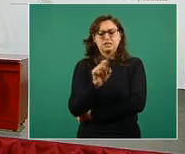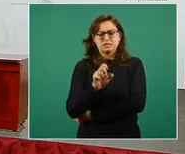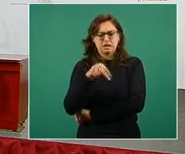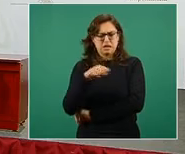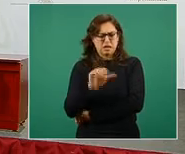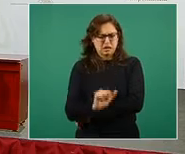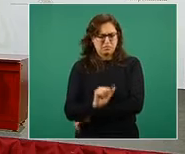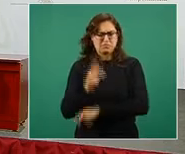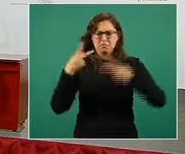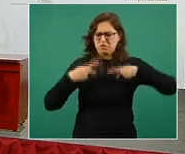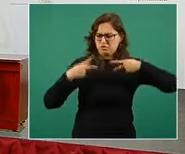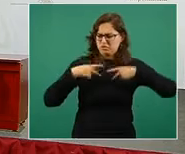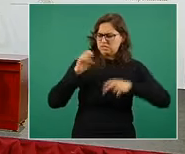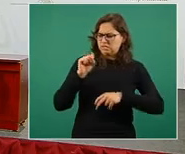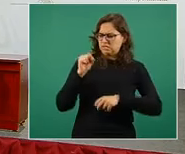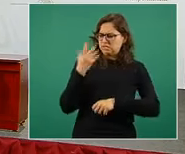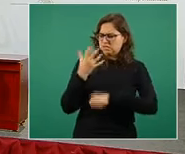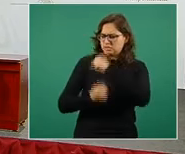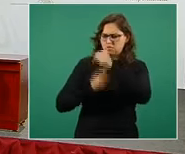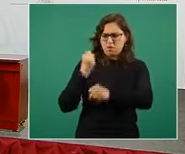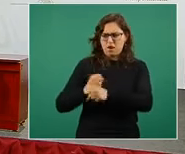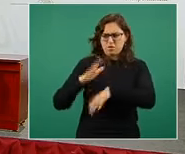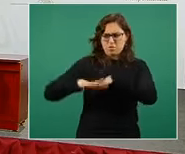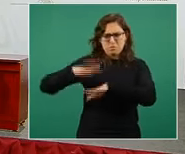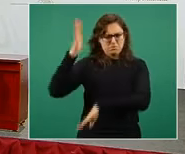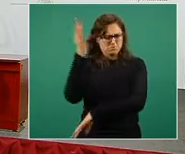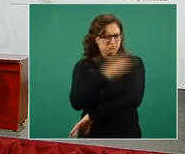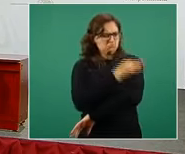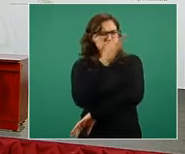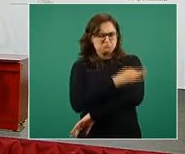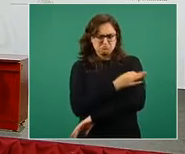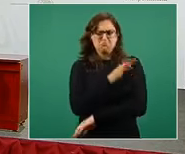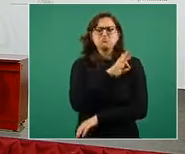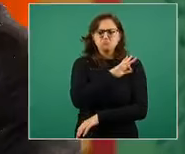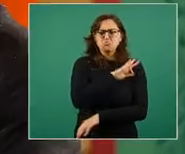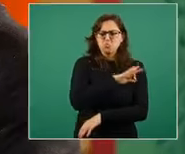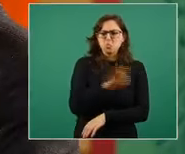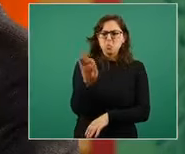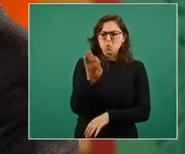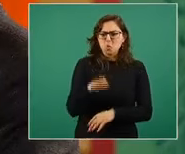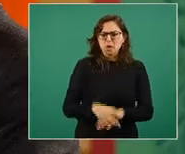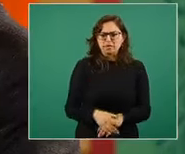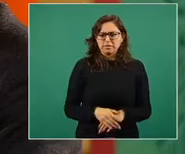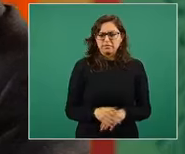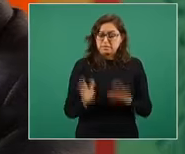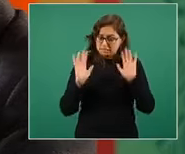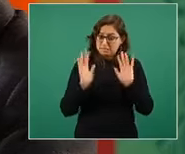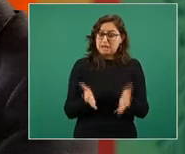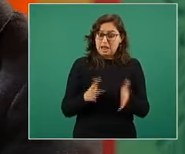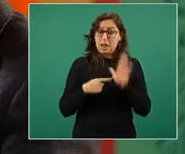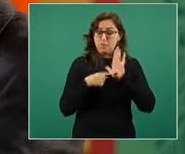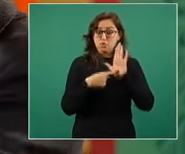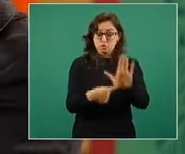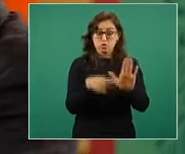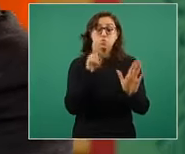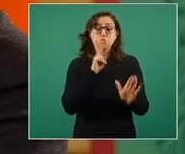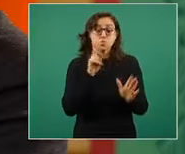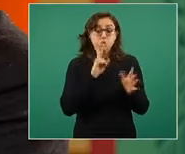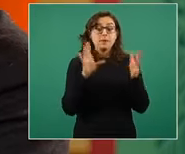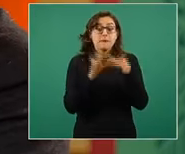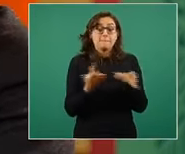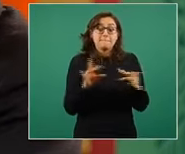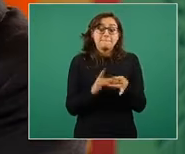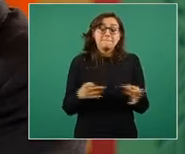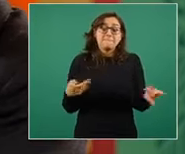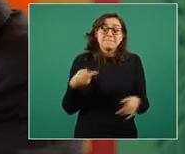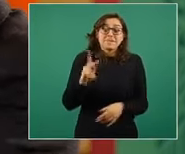personas mayores de 65 años. Y lo que suele pasar con la información técnica, lo cual me parece desafortunado, es que aun cuando se presente,